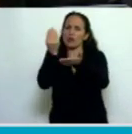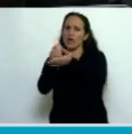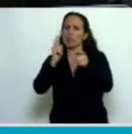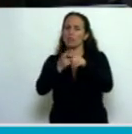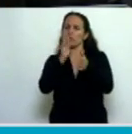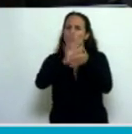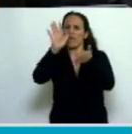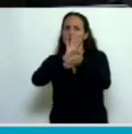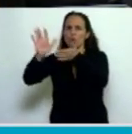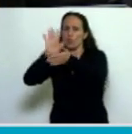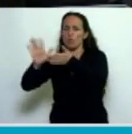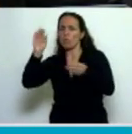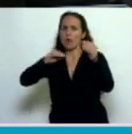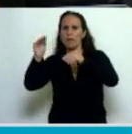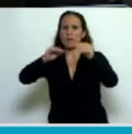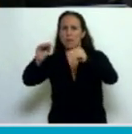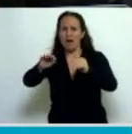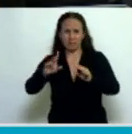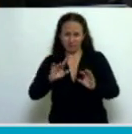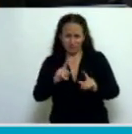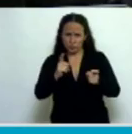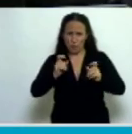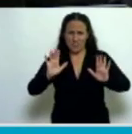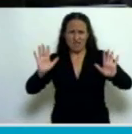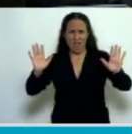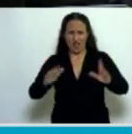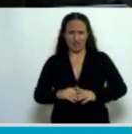que son absolutamente innecesarios?